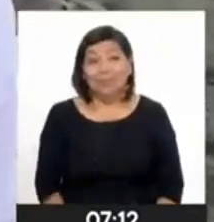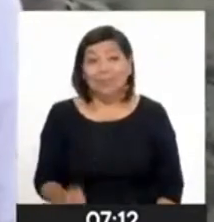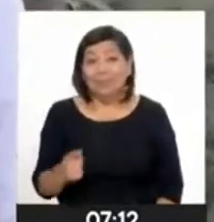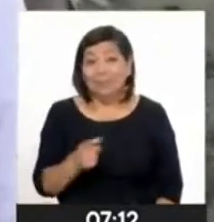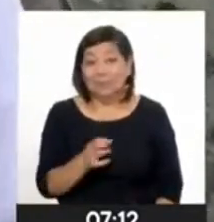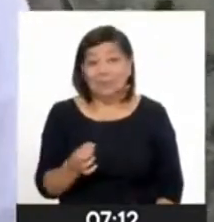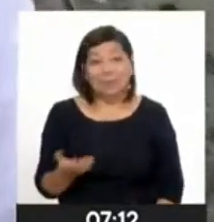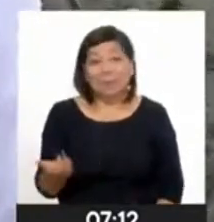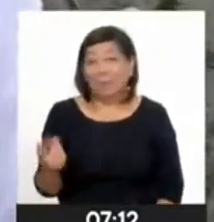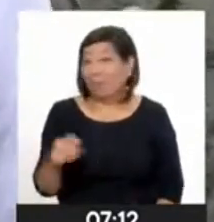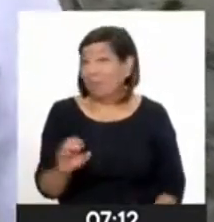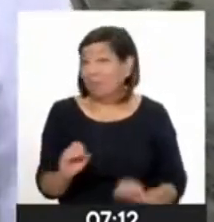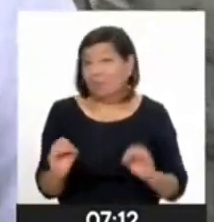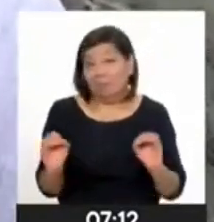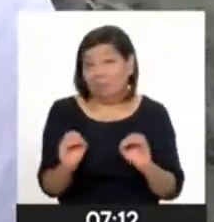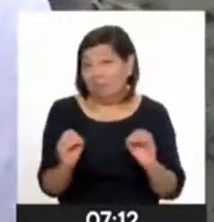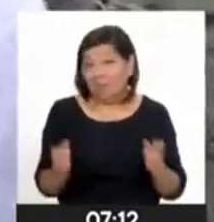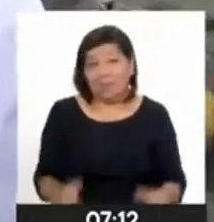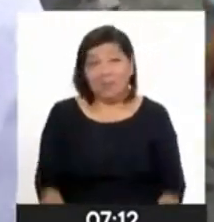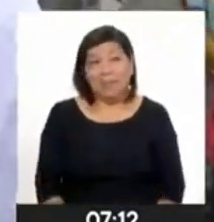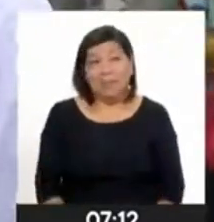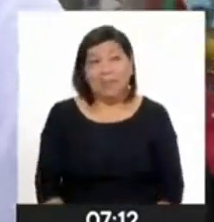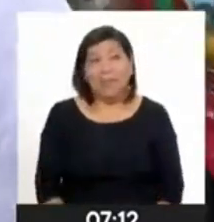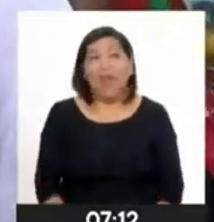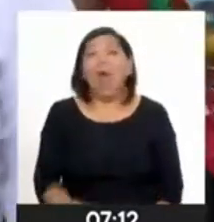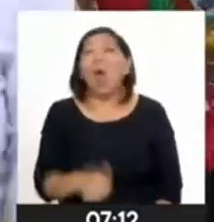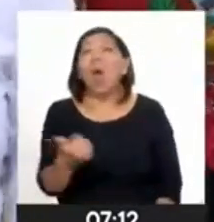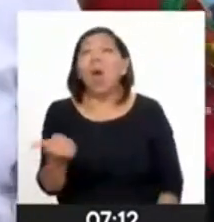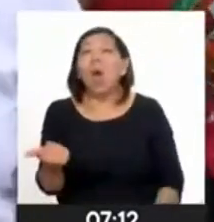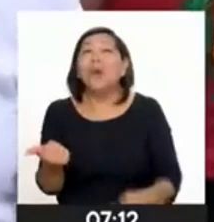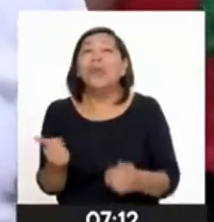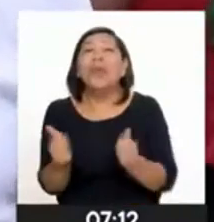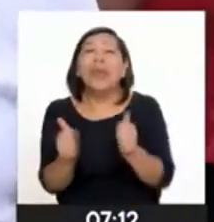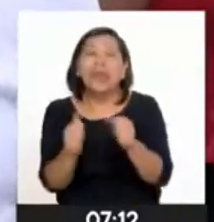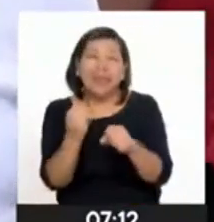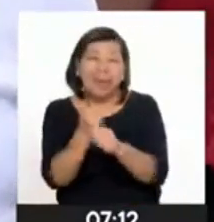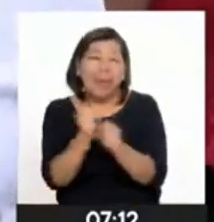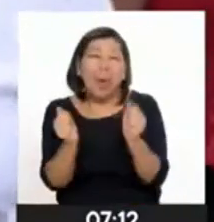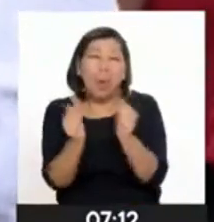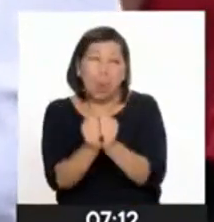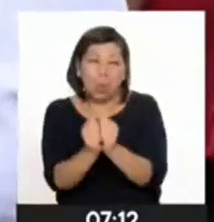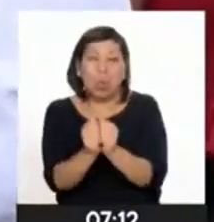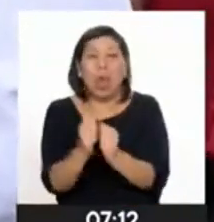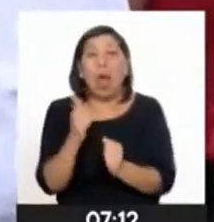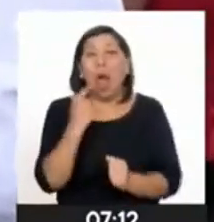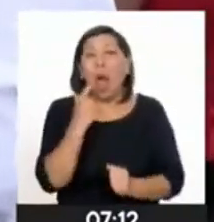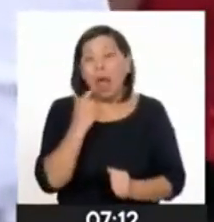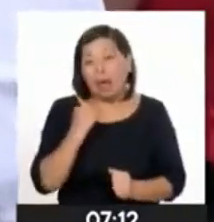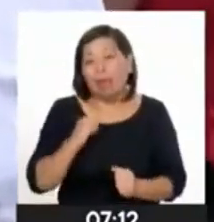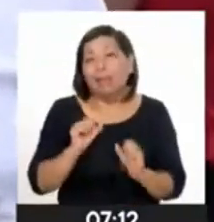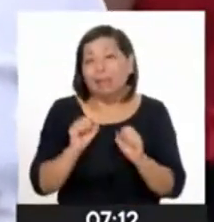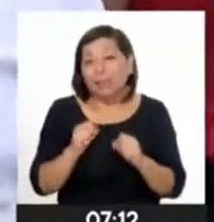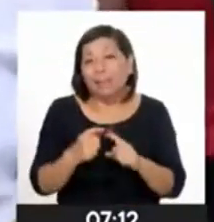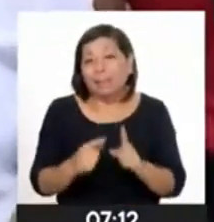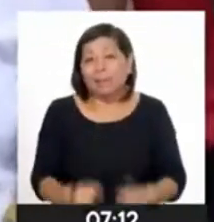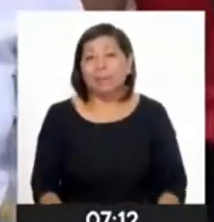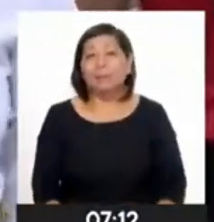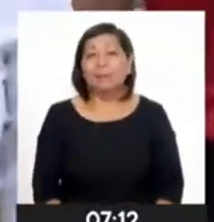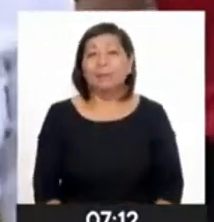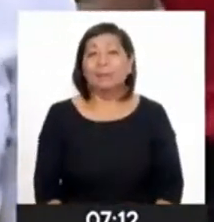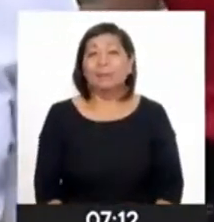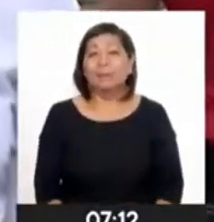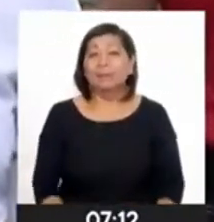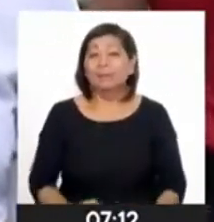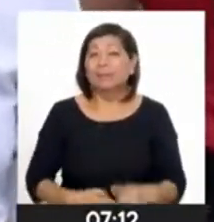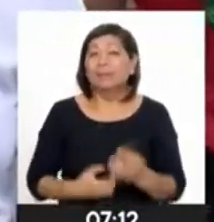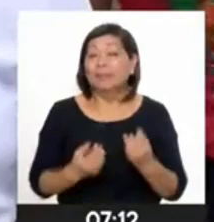no llegó? No llegó, simplemente, ya está, ya llegará, supongo. Pero bueno, la idea es que todos nos comprometamos, ¿no? Justamente lo mencionaba